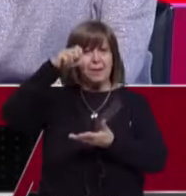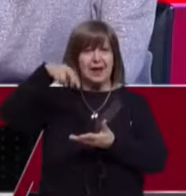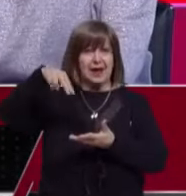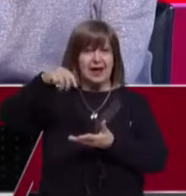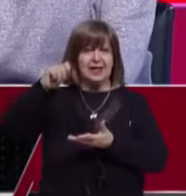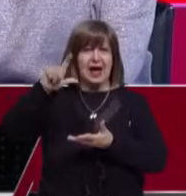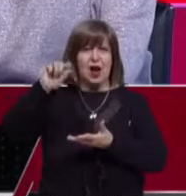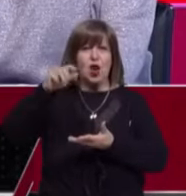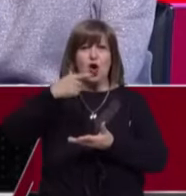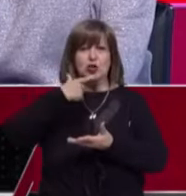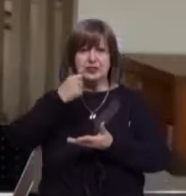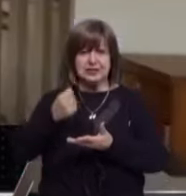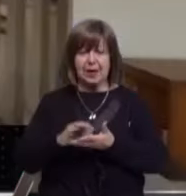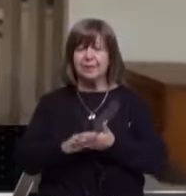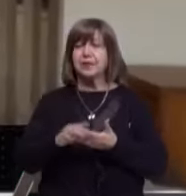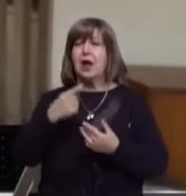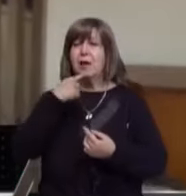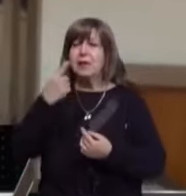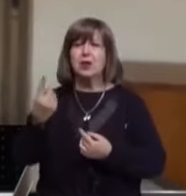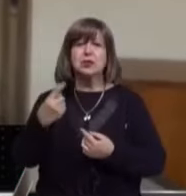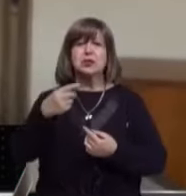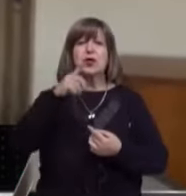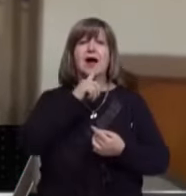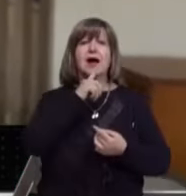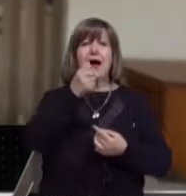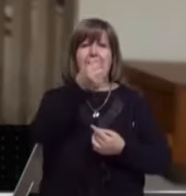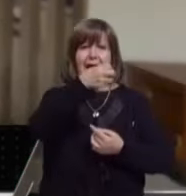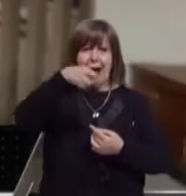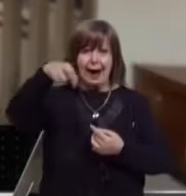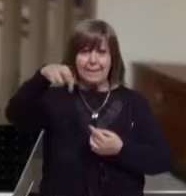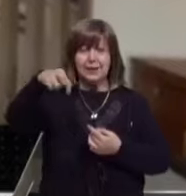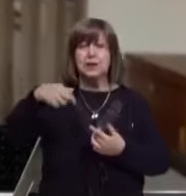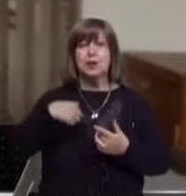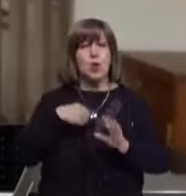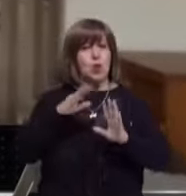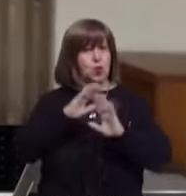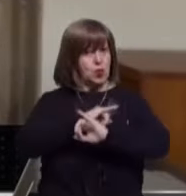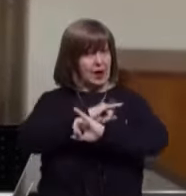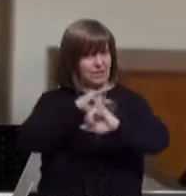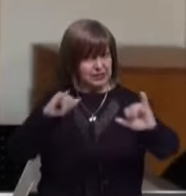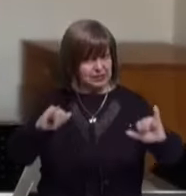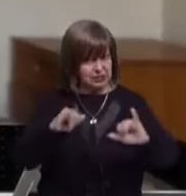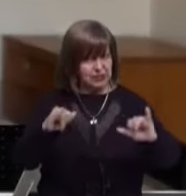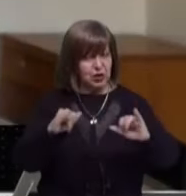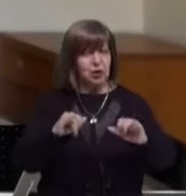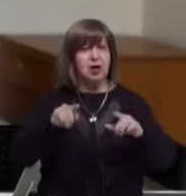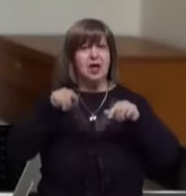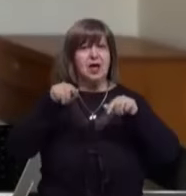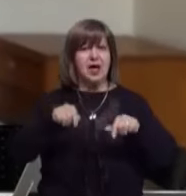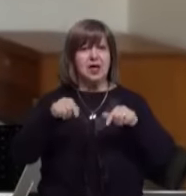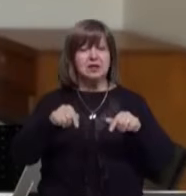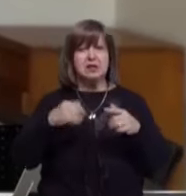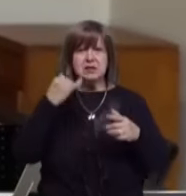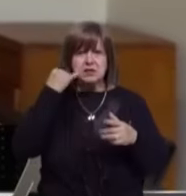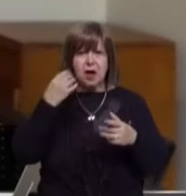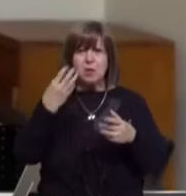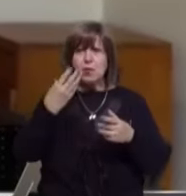del TeamViewer? Bueno, es otra de las modalidades que hemos advertido acá en el estudio.